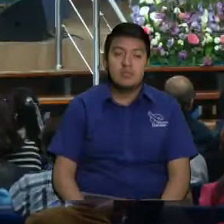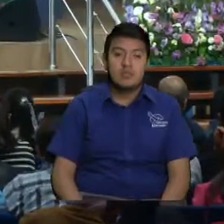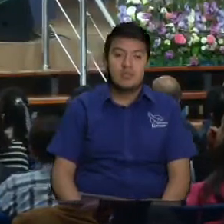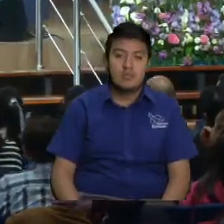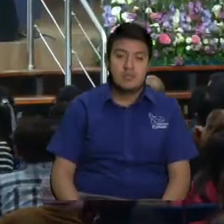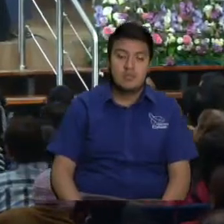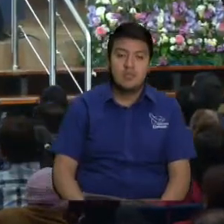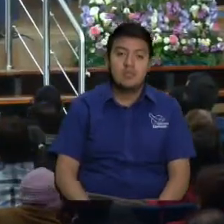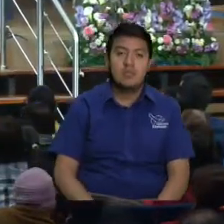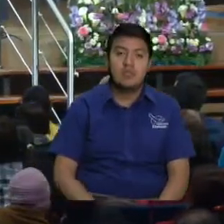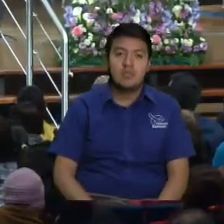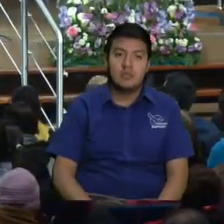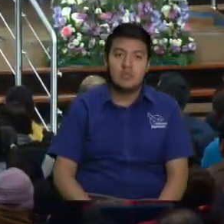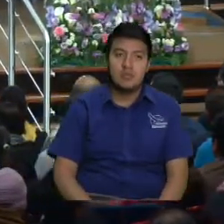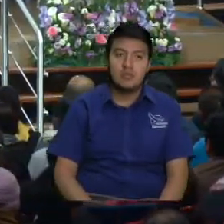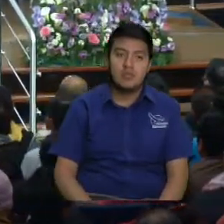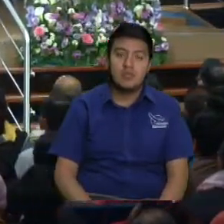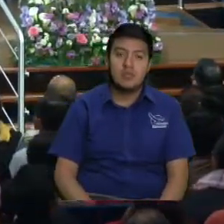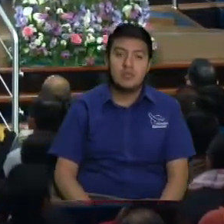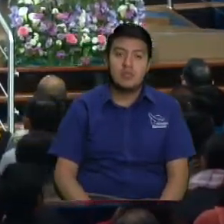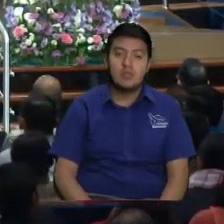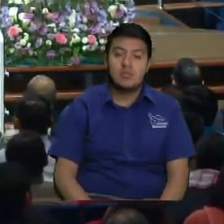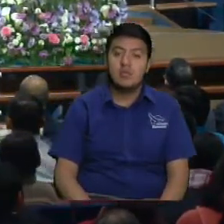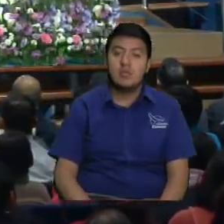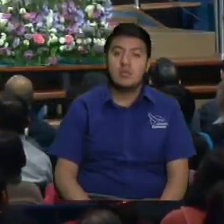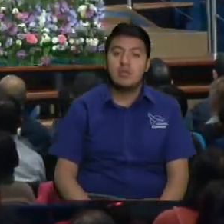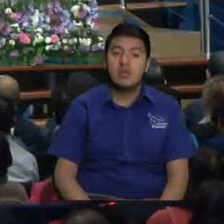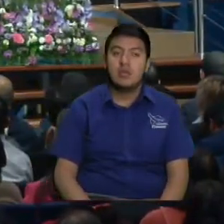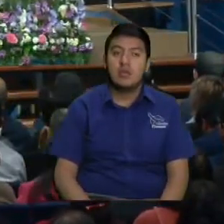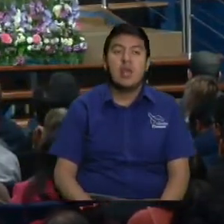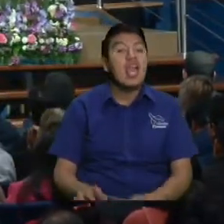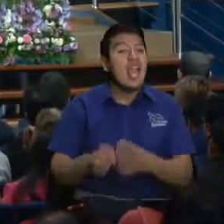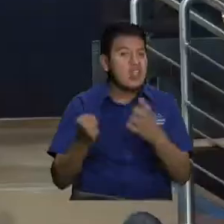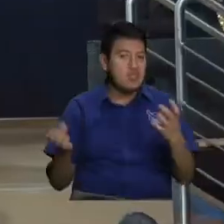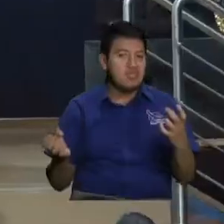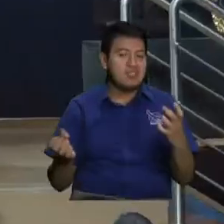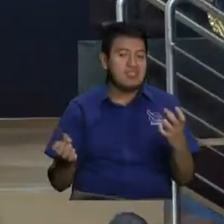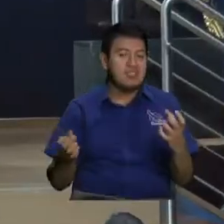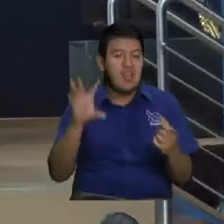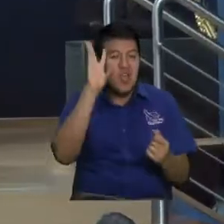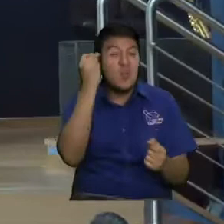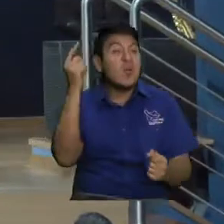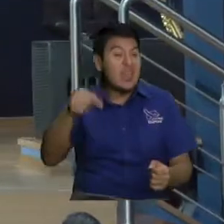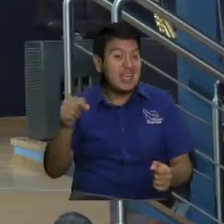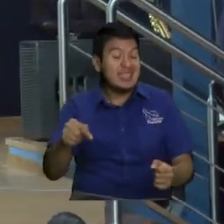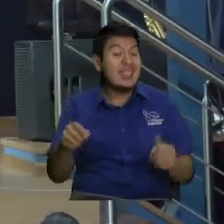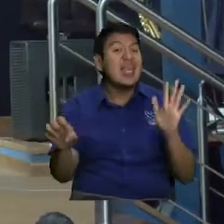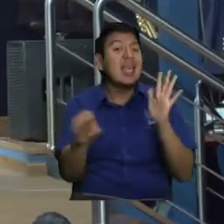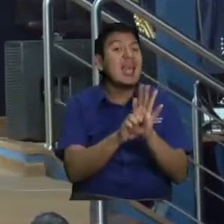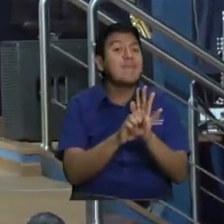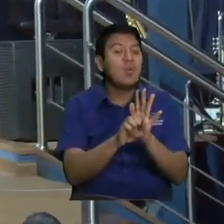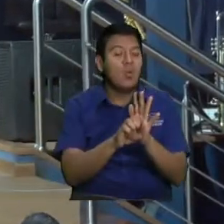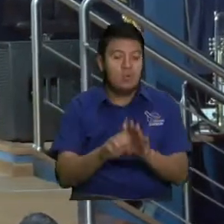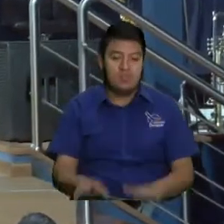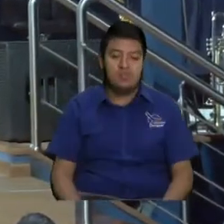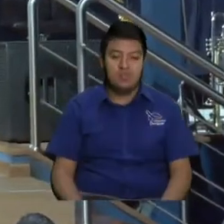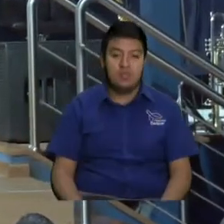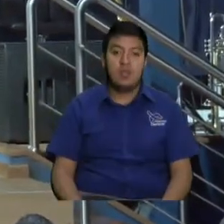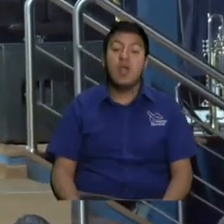cambiémoslo, pues. No junten la ofrenda con gente que solo anda detrás del dinero.